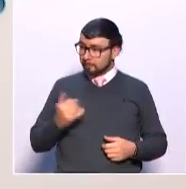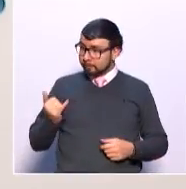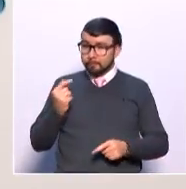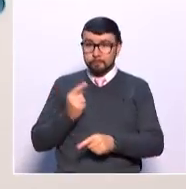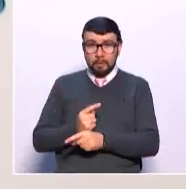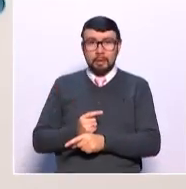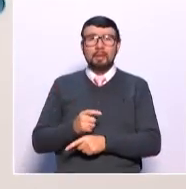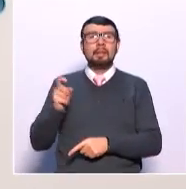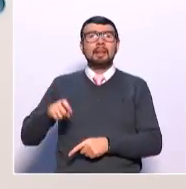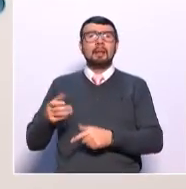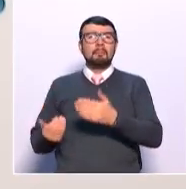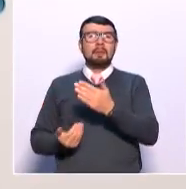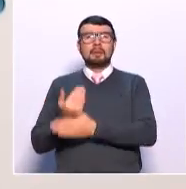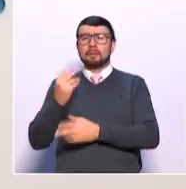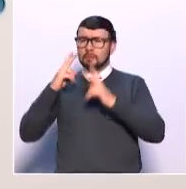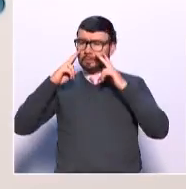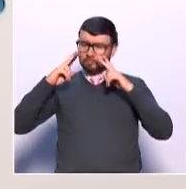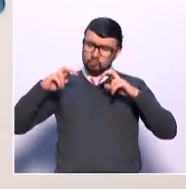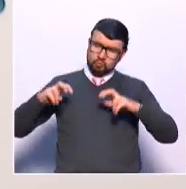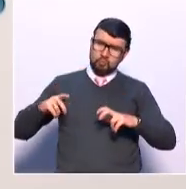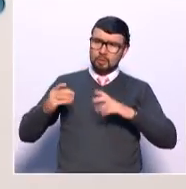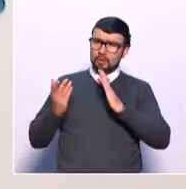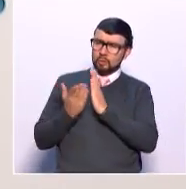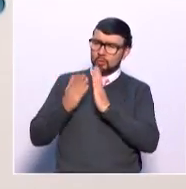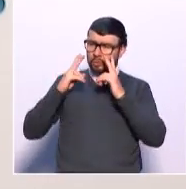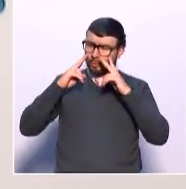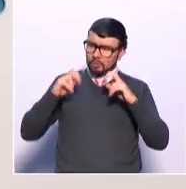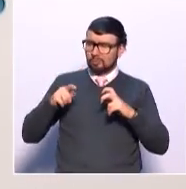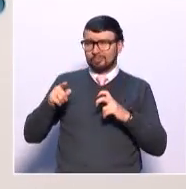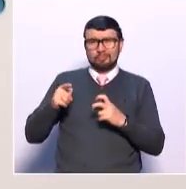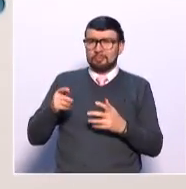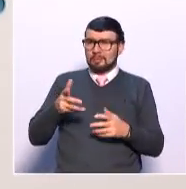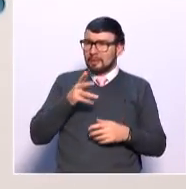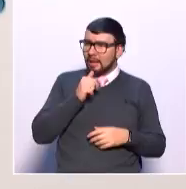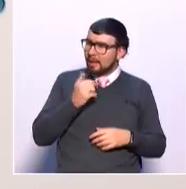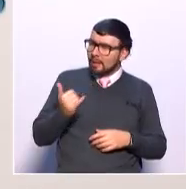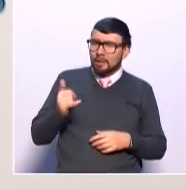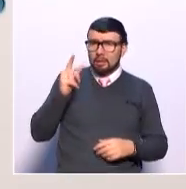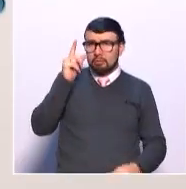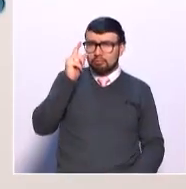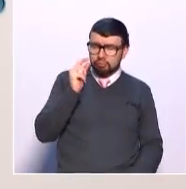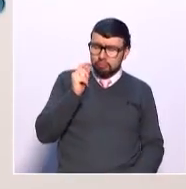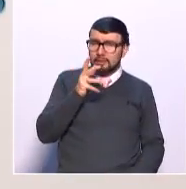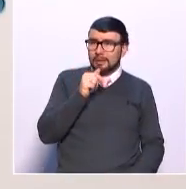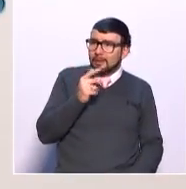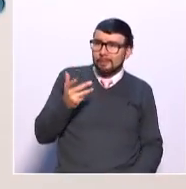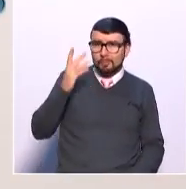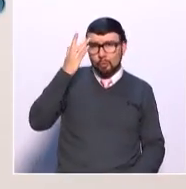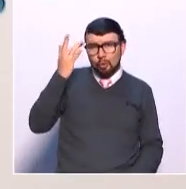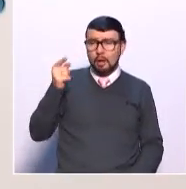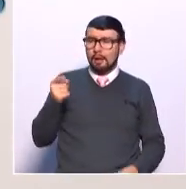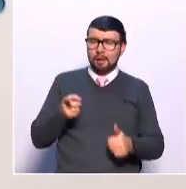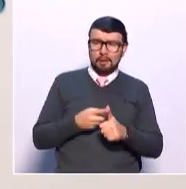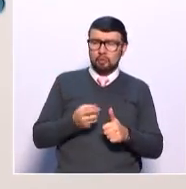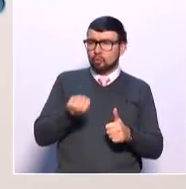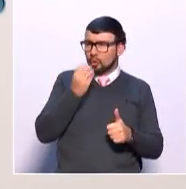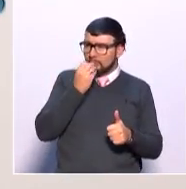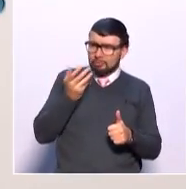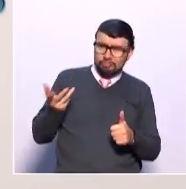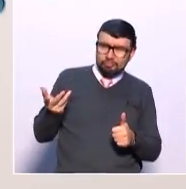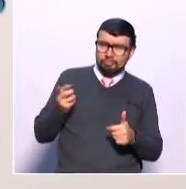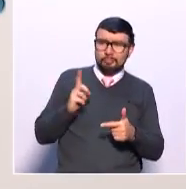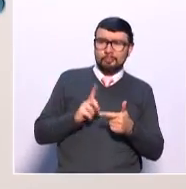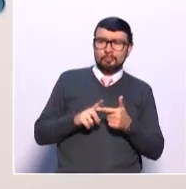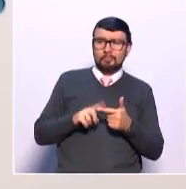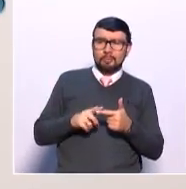iniciar un estudio porque no duerme que hay de base la parte alimentaria hay que mirar